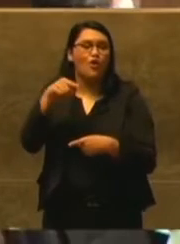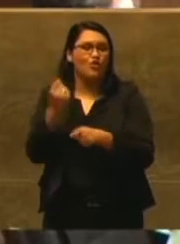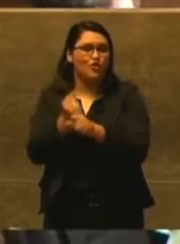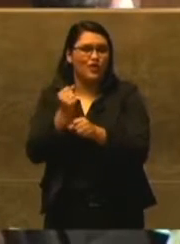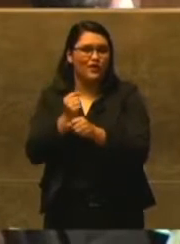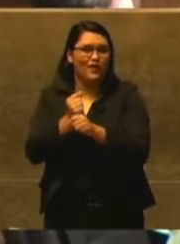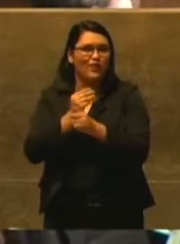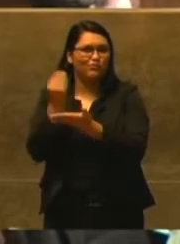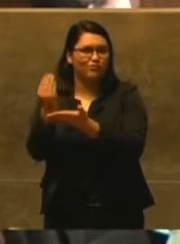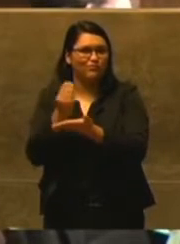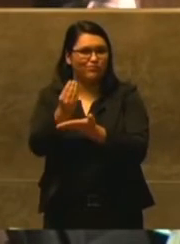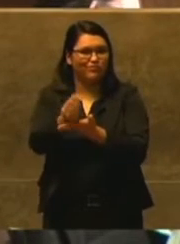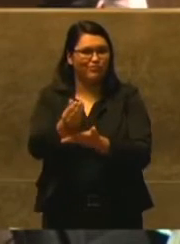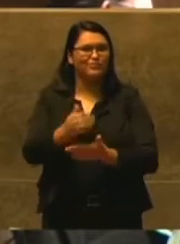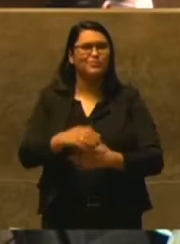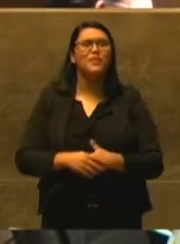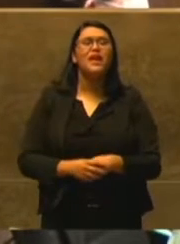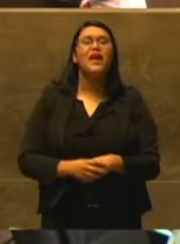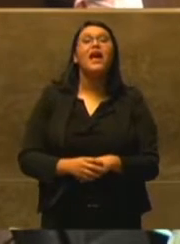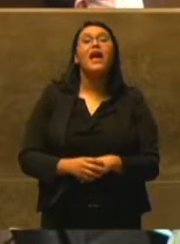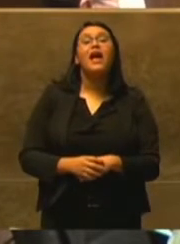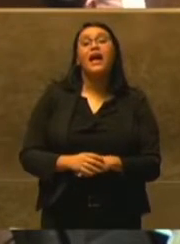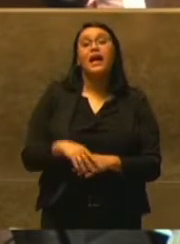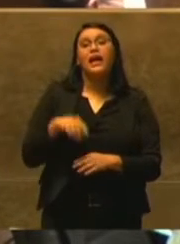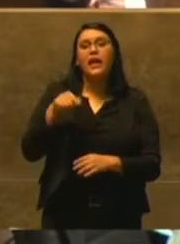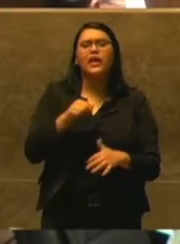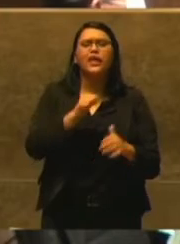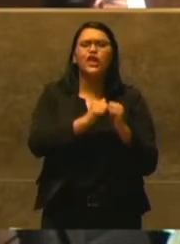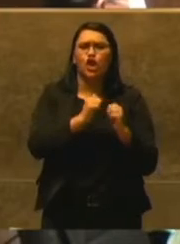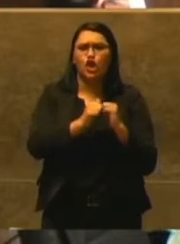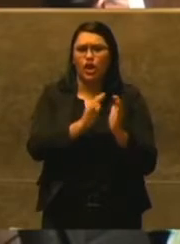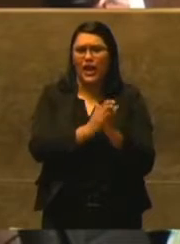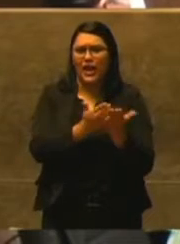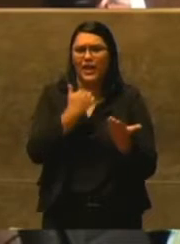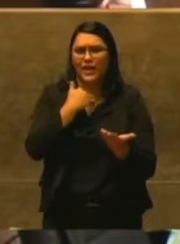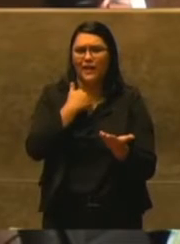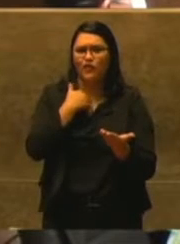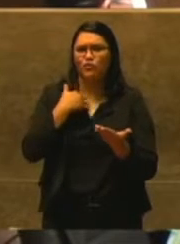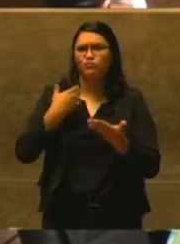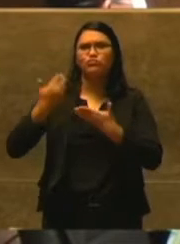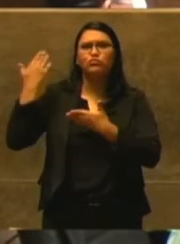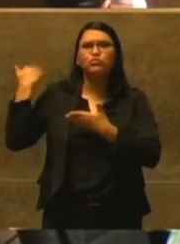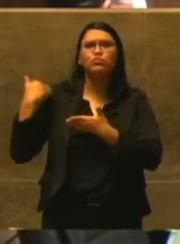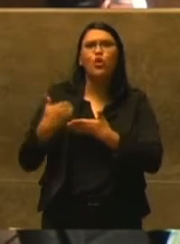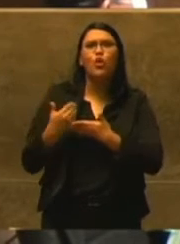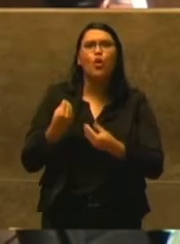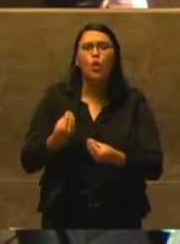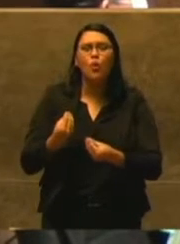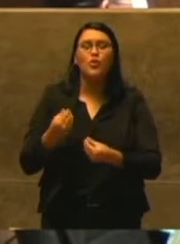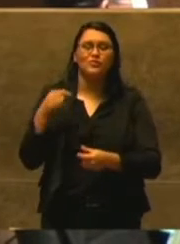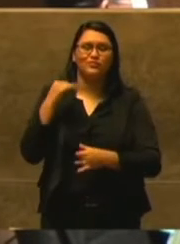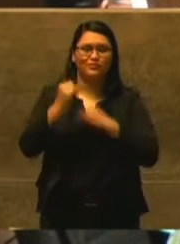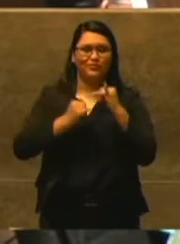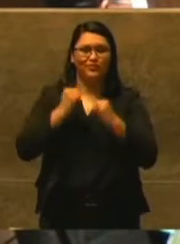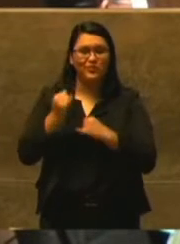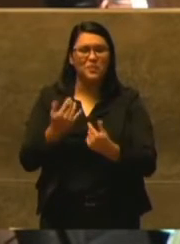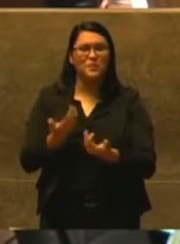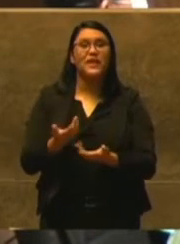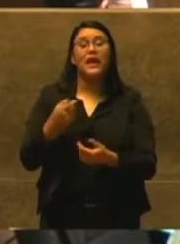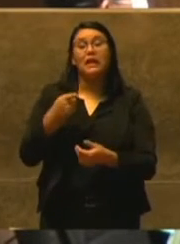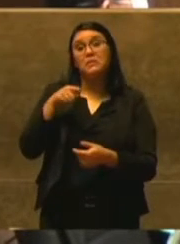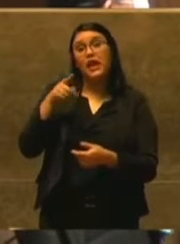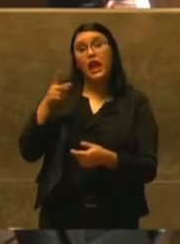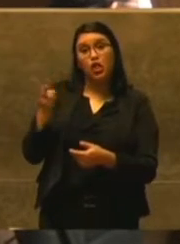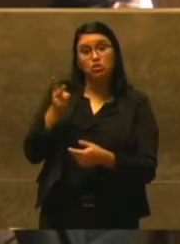funciones. Y me contaban la historia detrás de este libro, ¿no? En una de esas visitas que uno recorre el